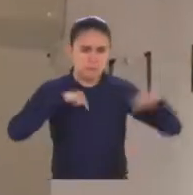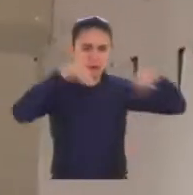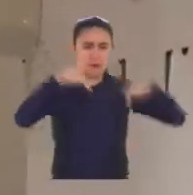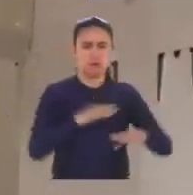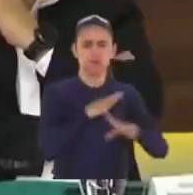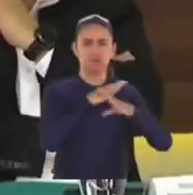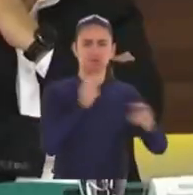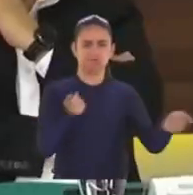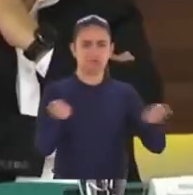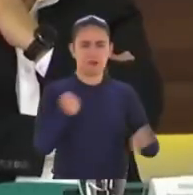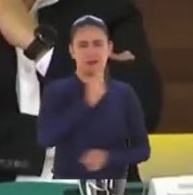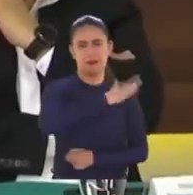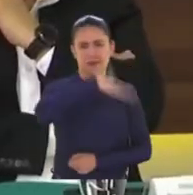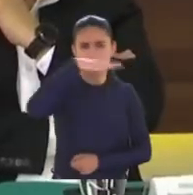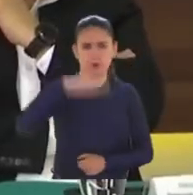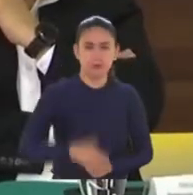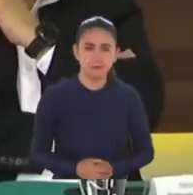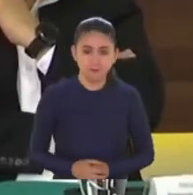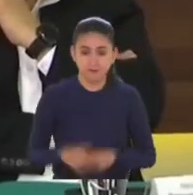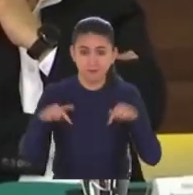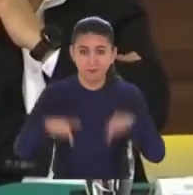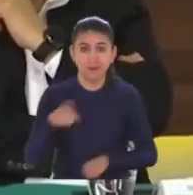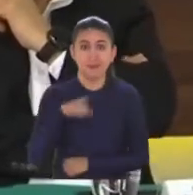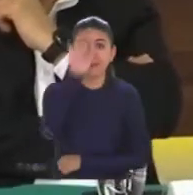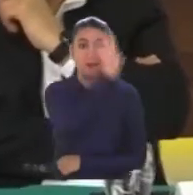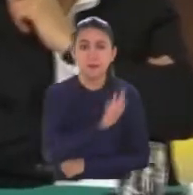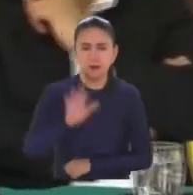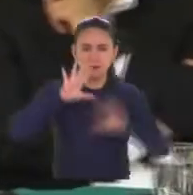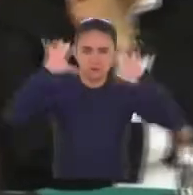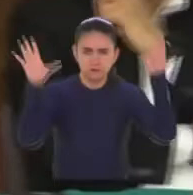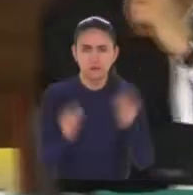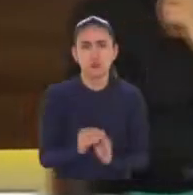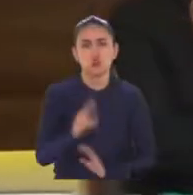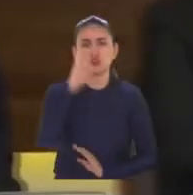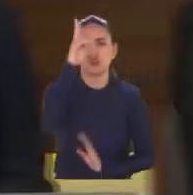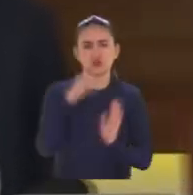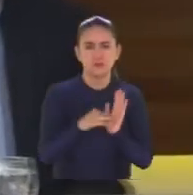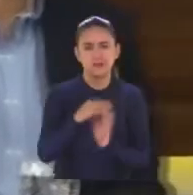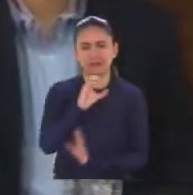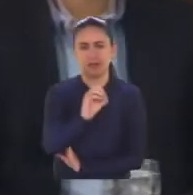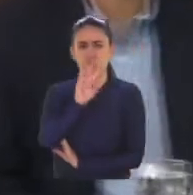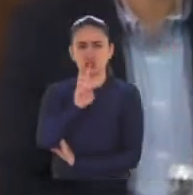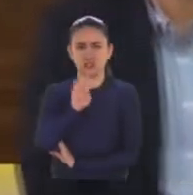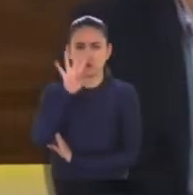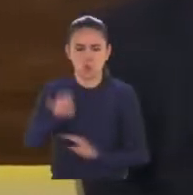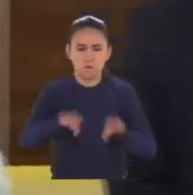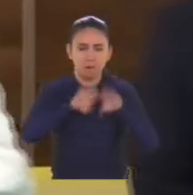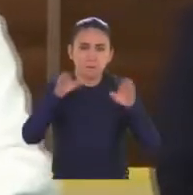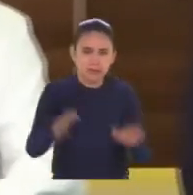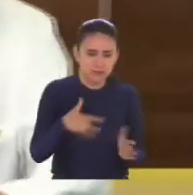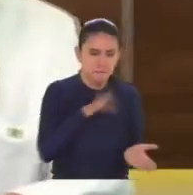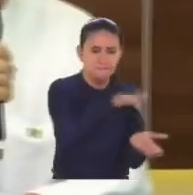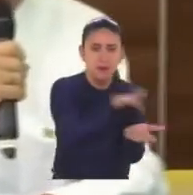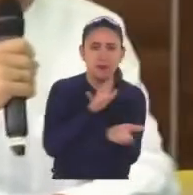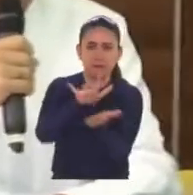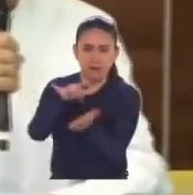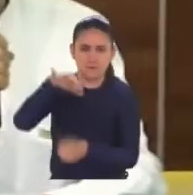electoral. En el departamento tenemos en total 2.089 puestos de votación,